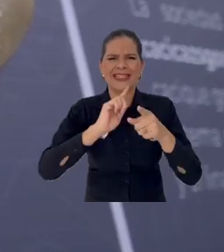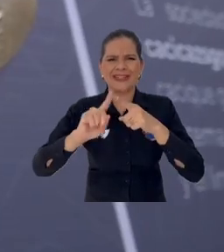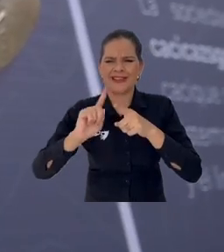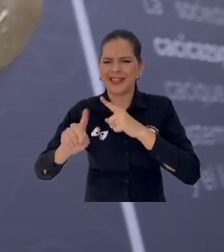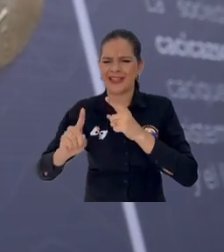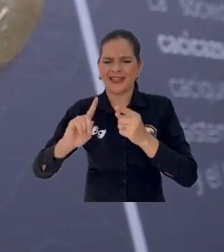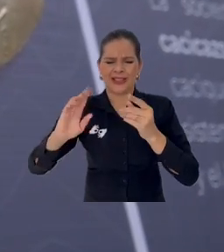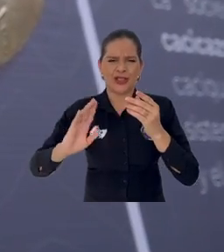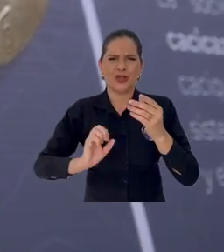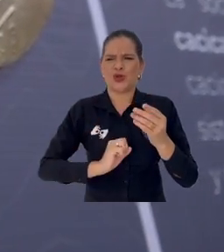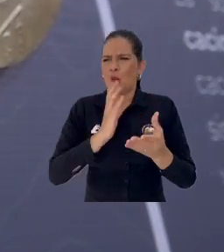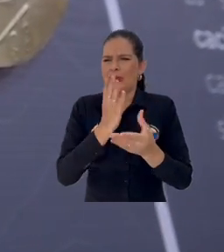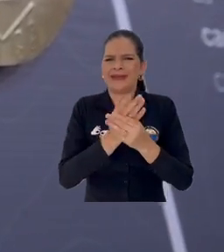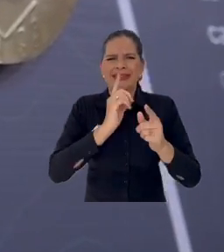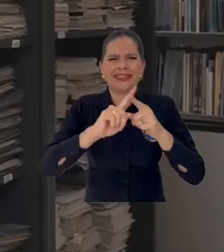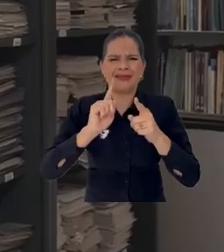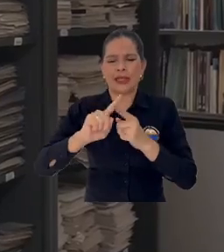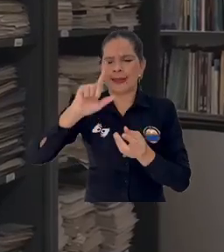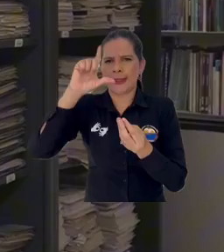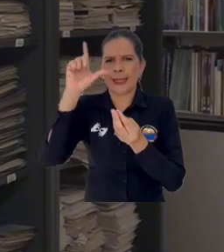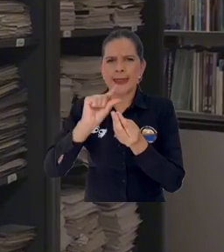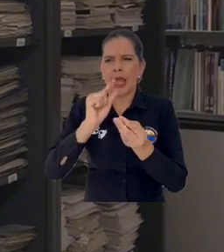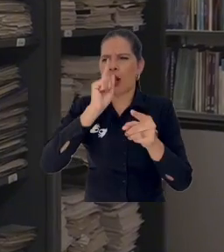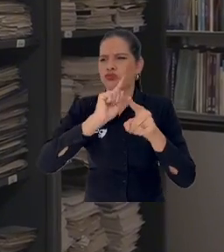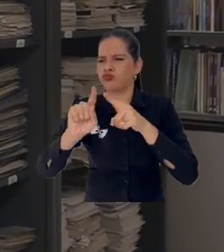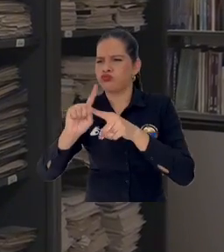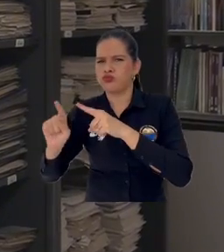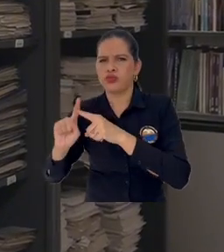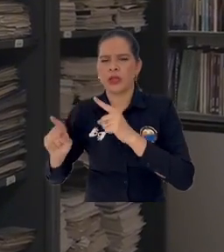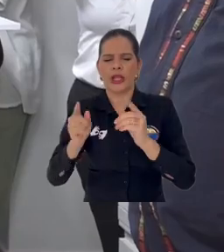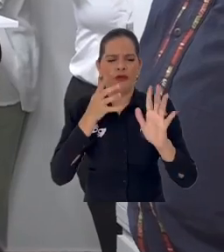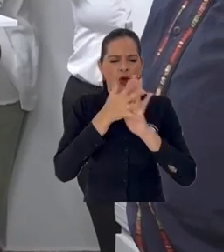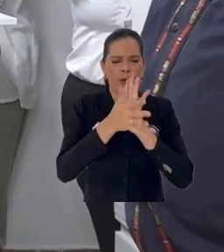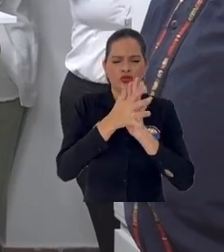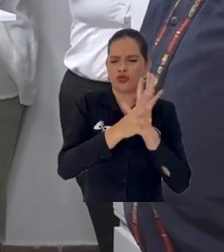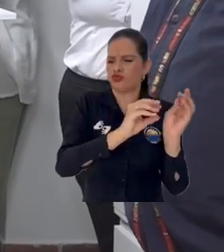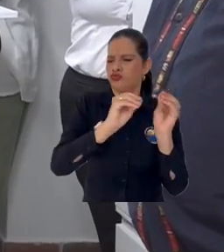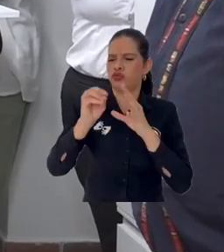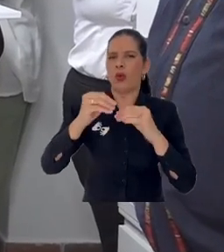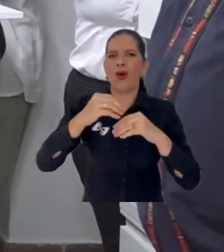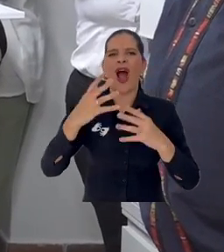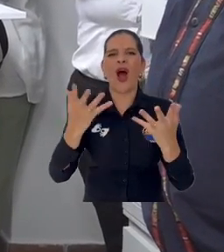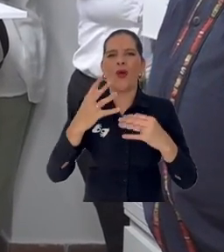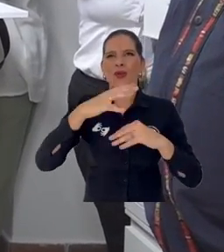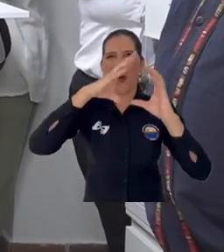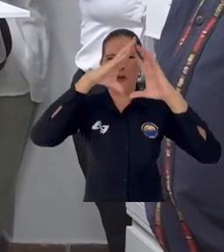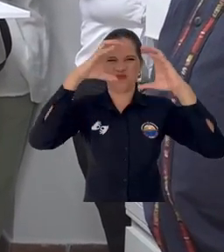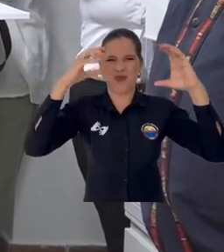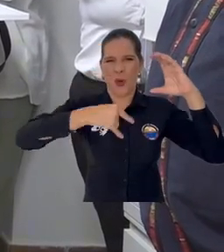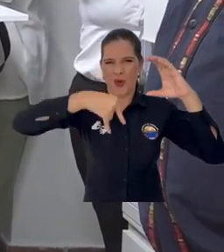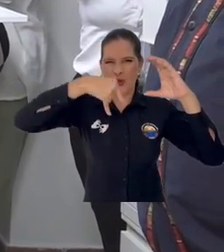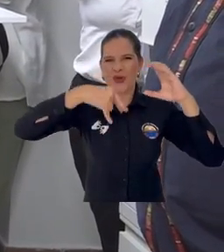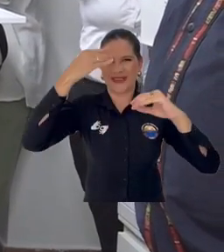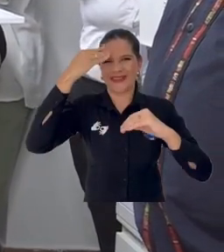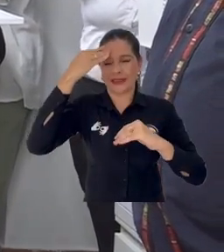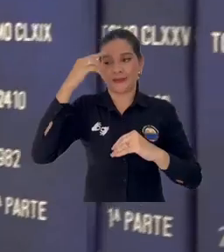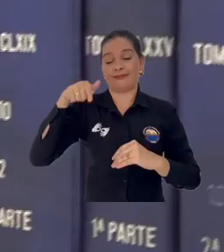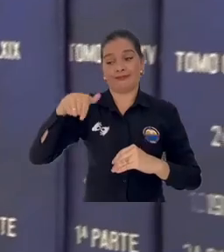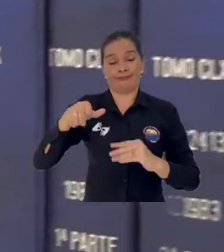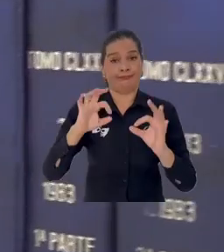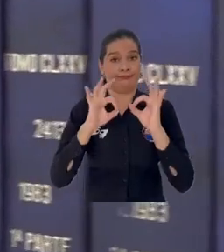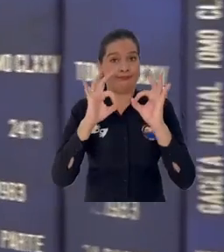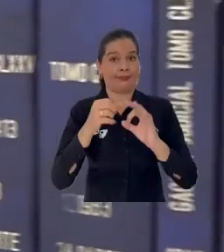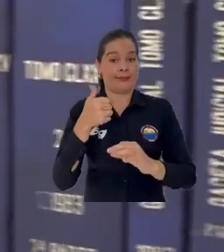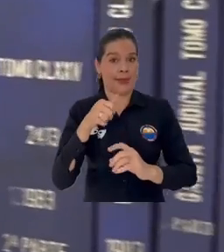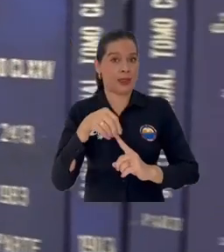los documentos, a intervenciones menores y demás, al proceso de digitalización, de migración de la información a la nube, que es una de las cosas que estaba indicando en su